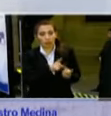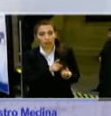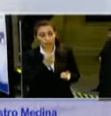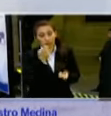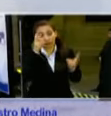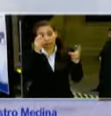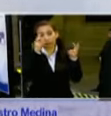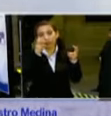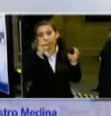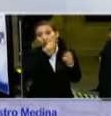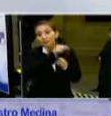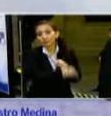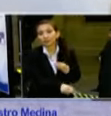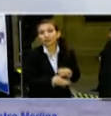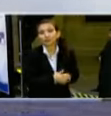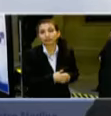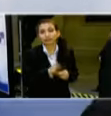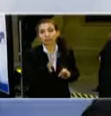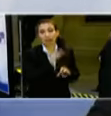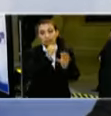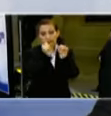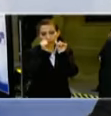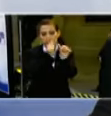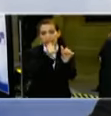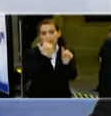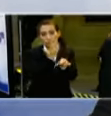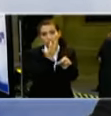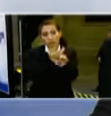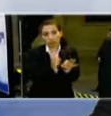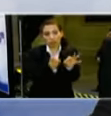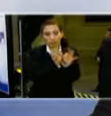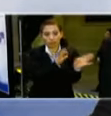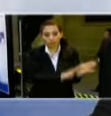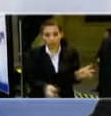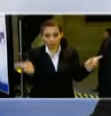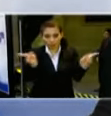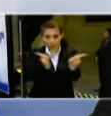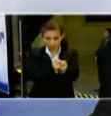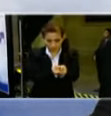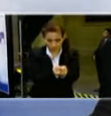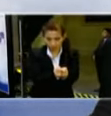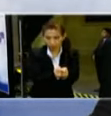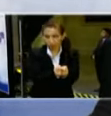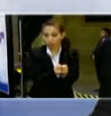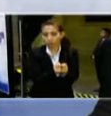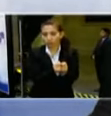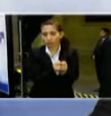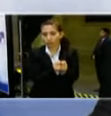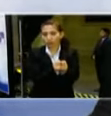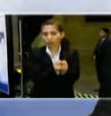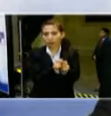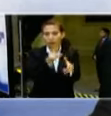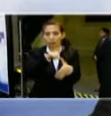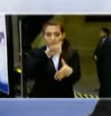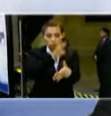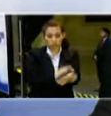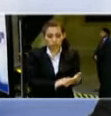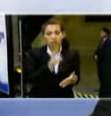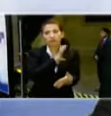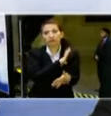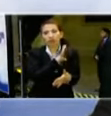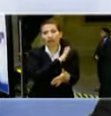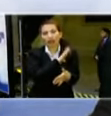tema del mayor interés con Estados Unidos. Déjenme ir brevemente a América Latina. Yo diría que